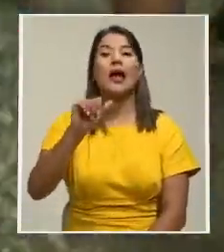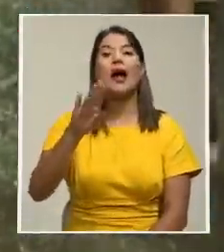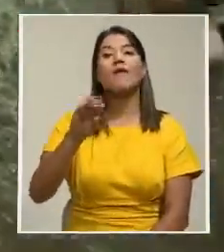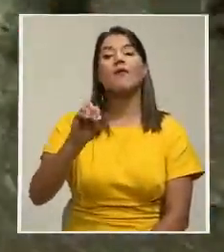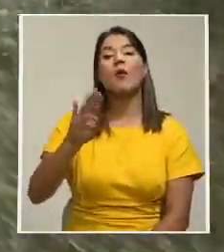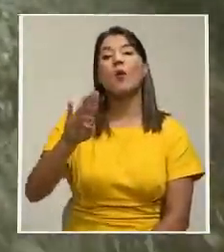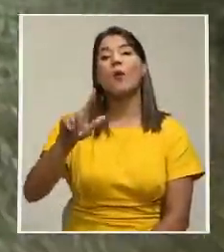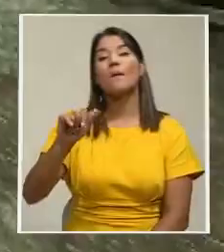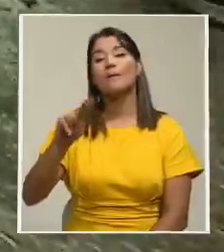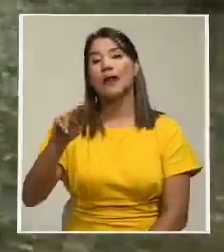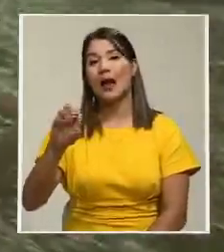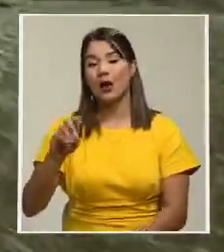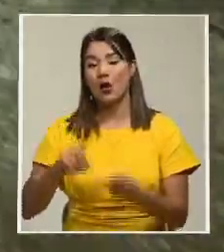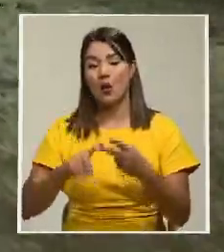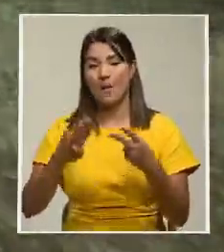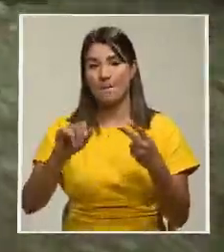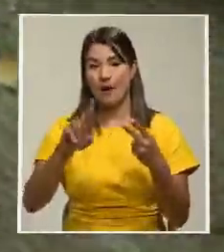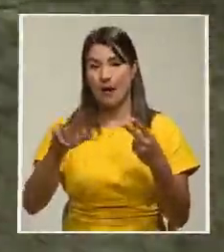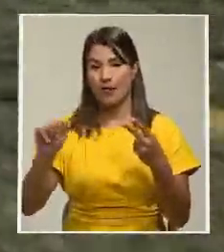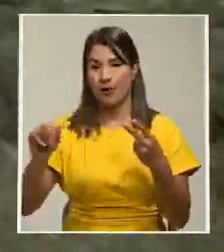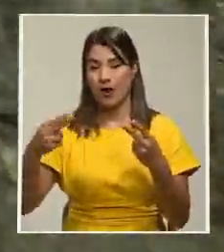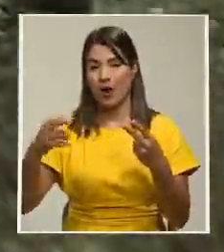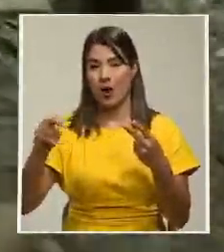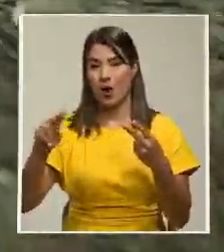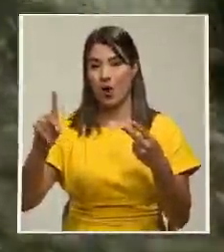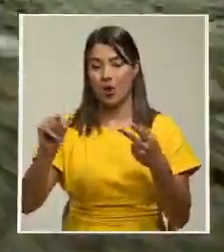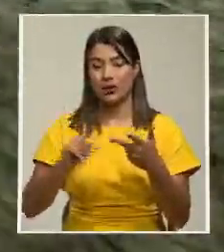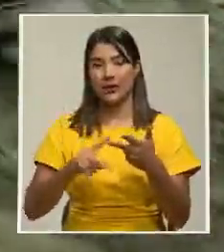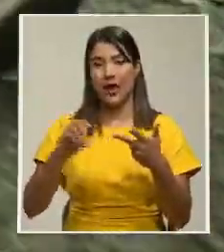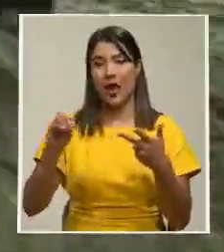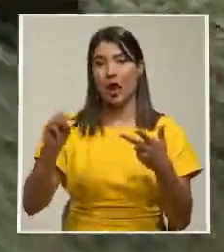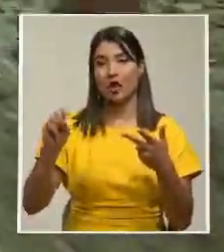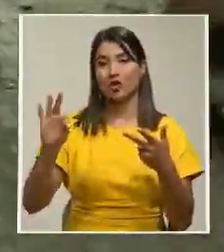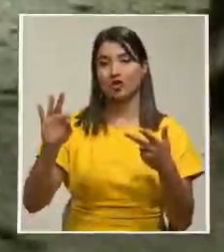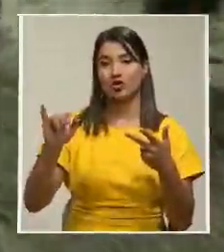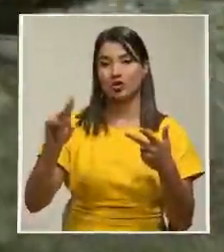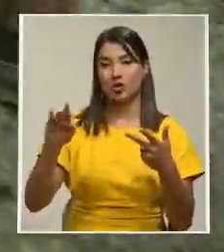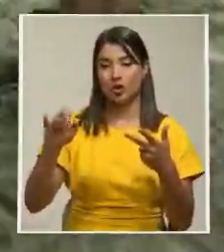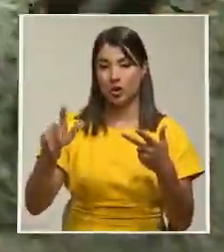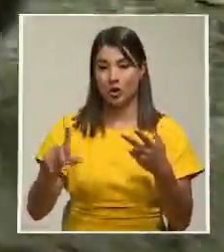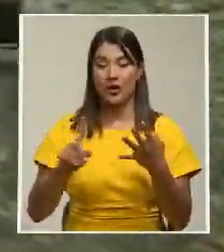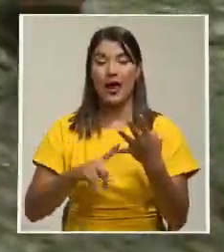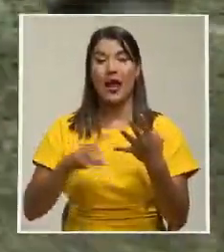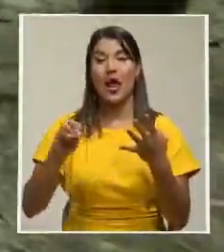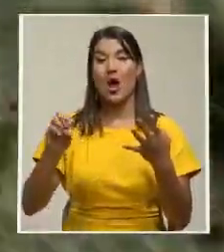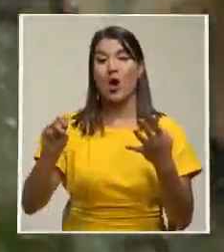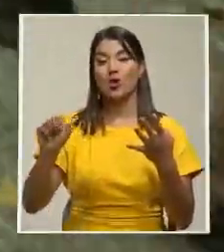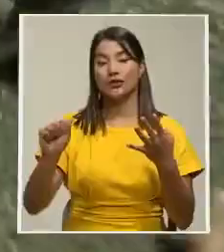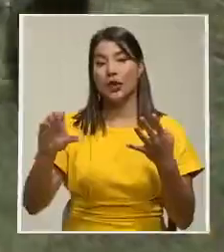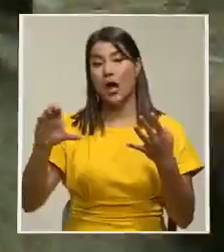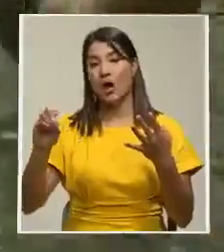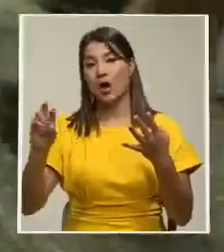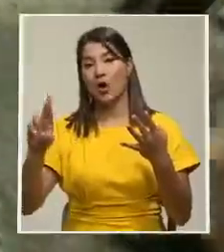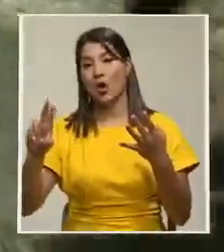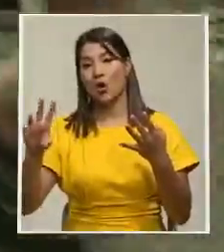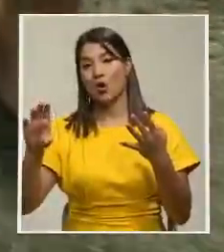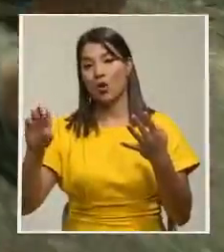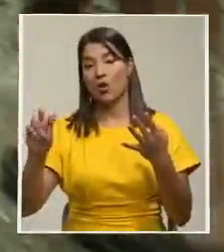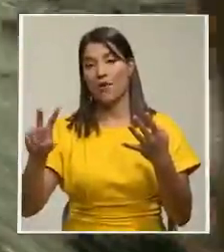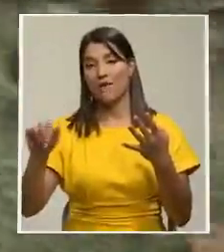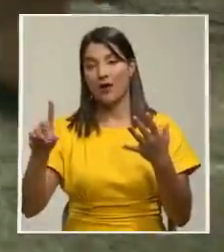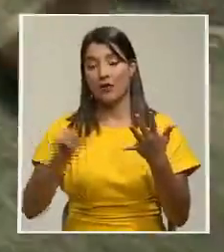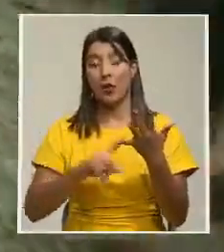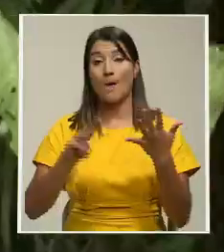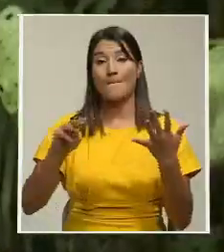Honda, Baulas, Refugio de Vida Silvestre Ostional, en el área de conservación Osa en Corcovado, Marino Ballena, la